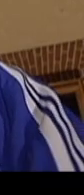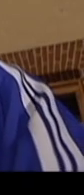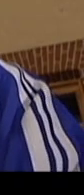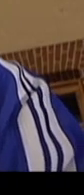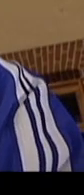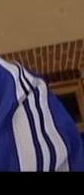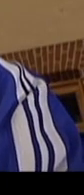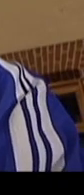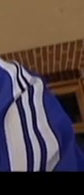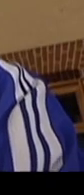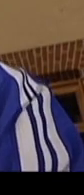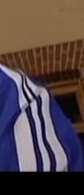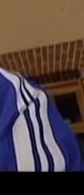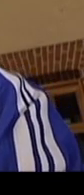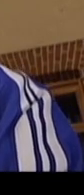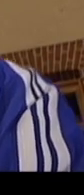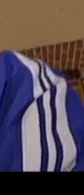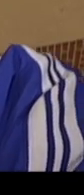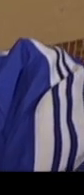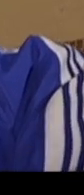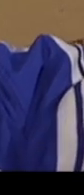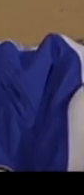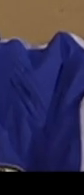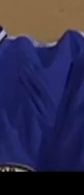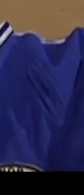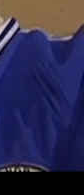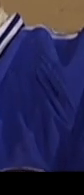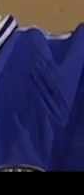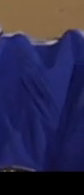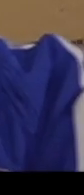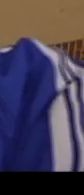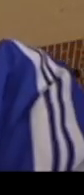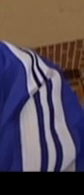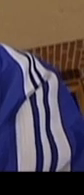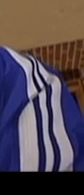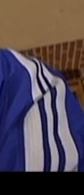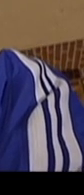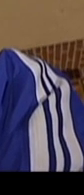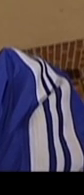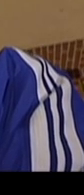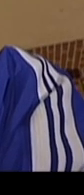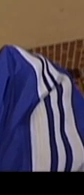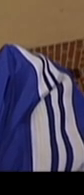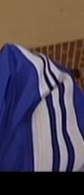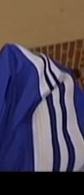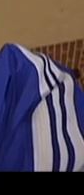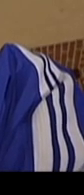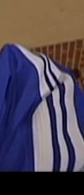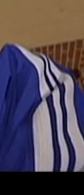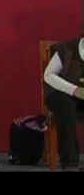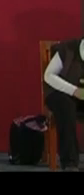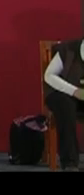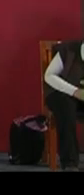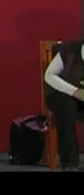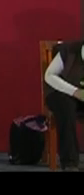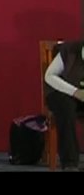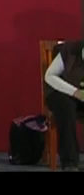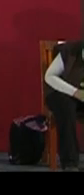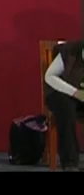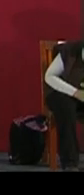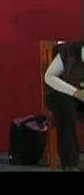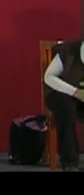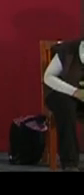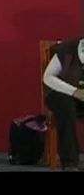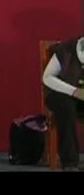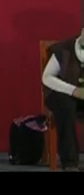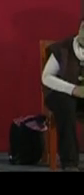obreros, pero de la gente más humilde, por decir, de la gente del pueblo. Durante la ceremonia,